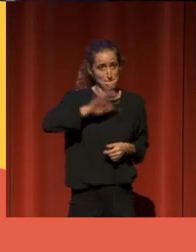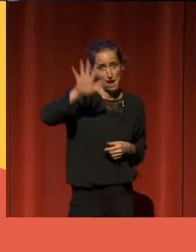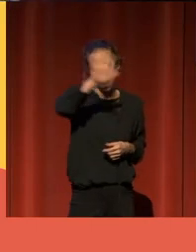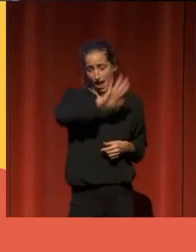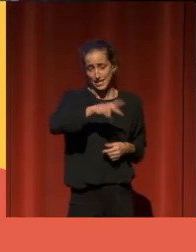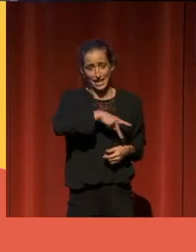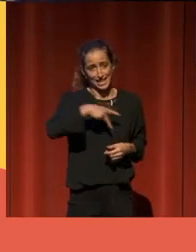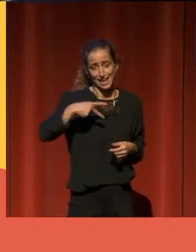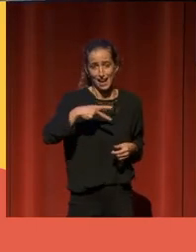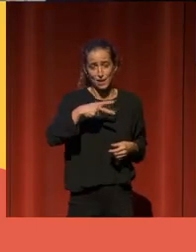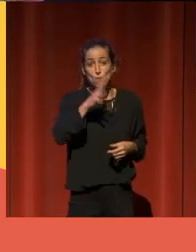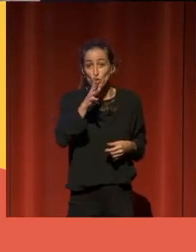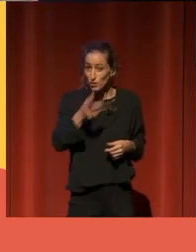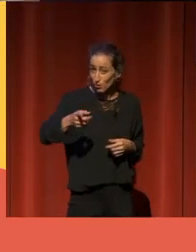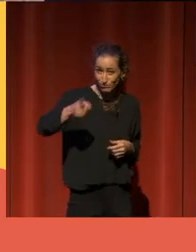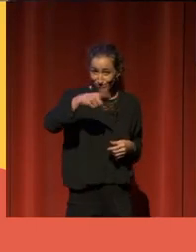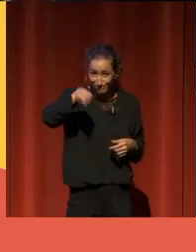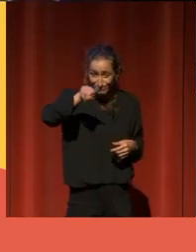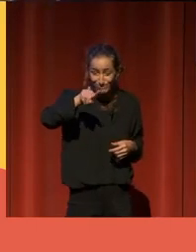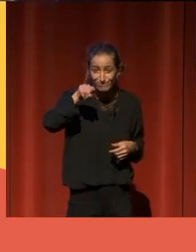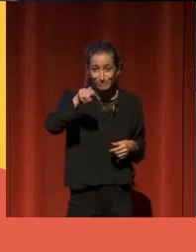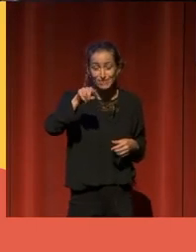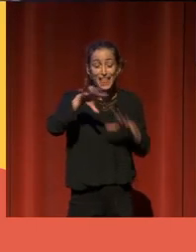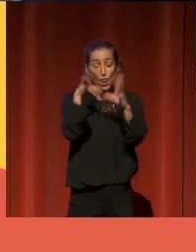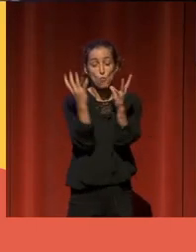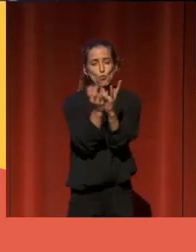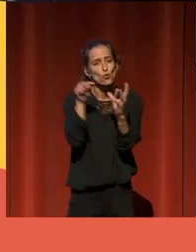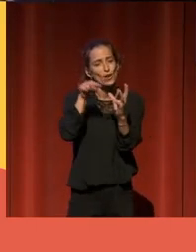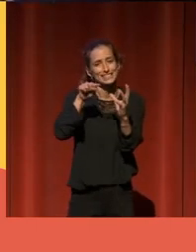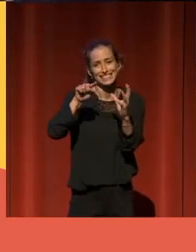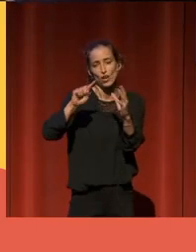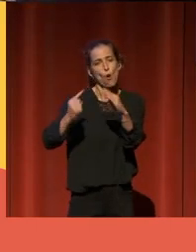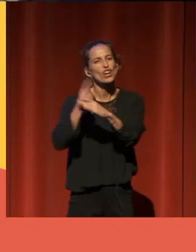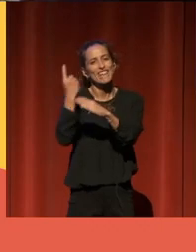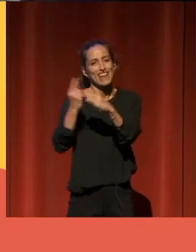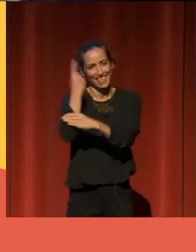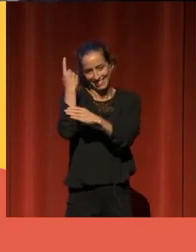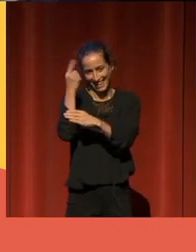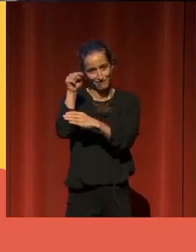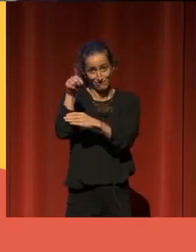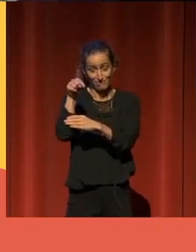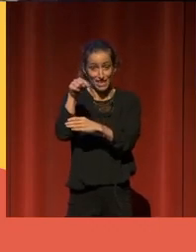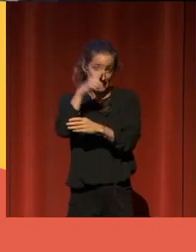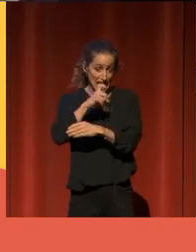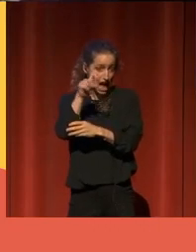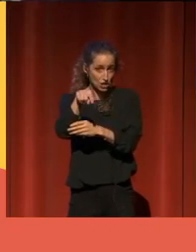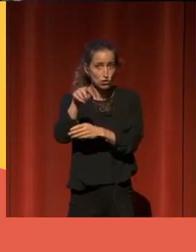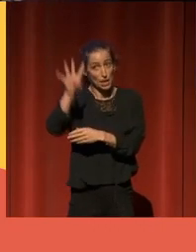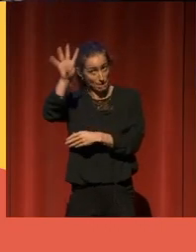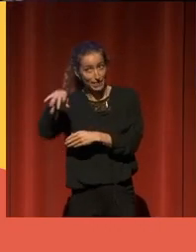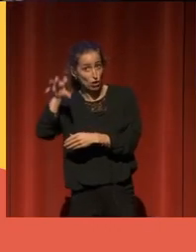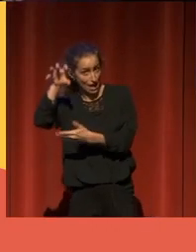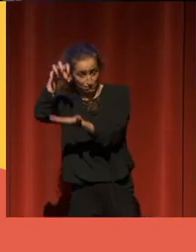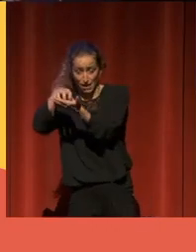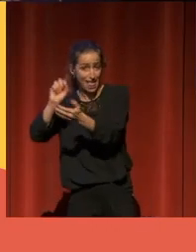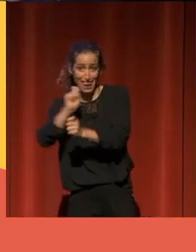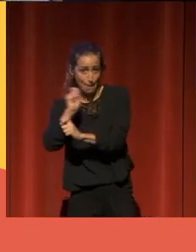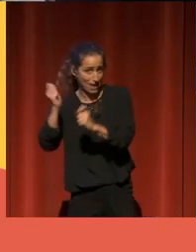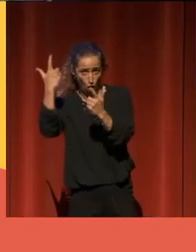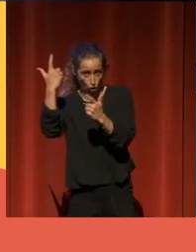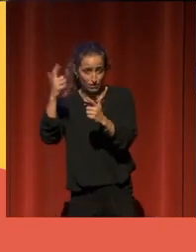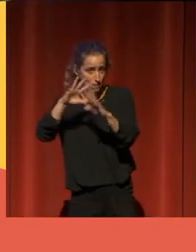tener la mejor biblioteca del mundo este año en en España en Barcelona Así que creo que esto es